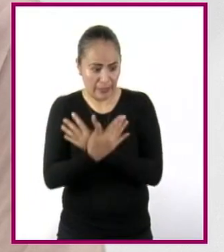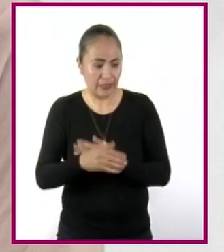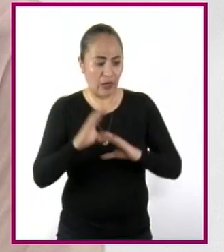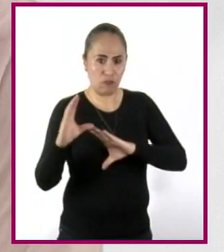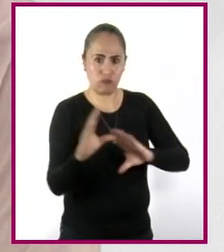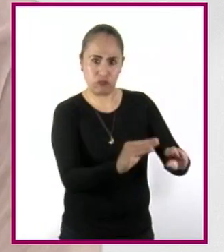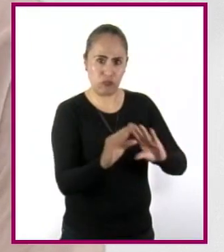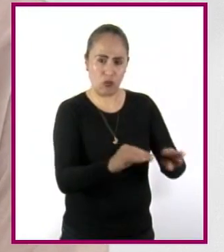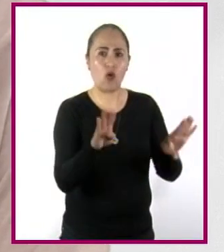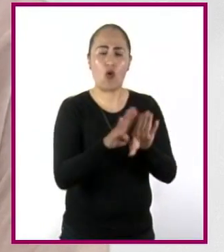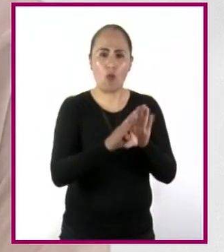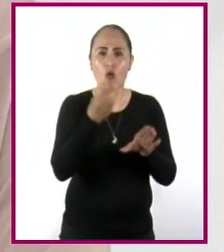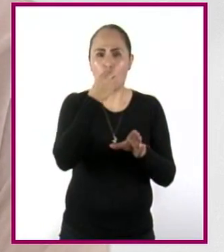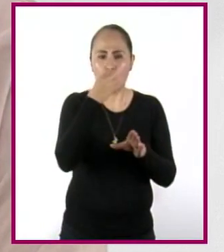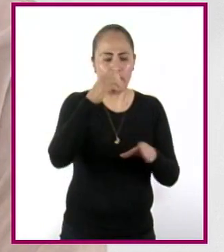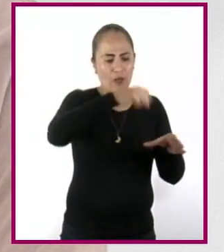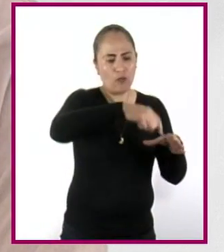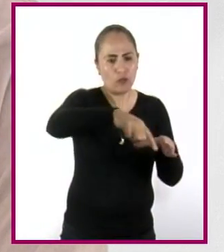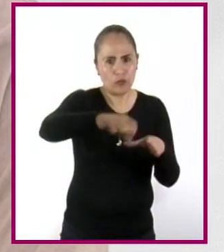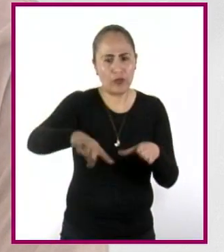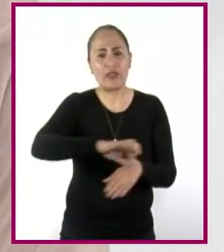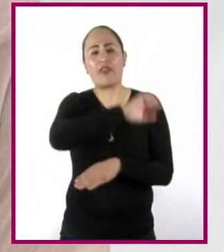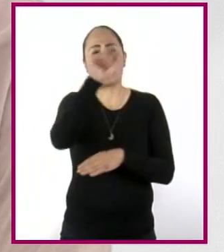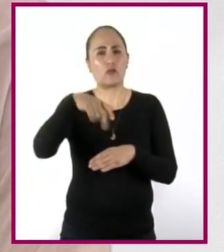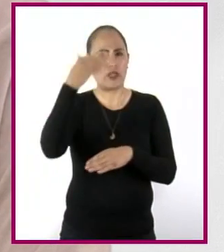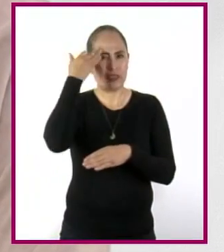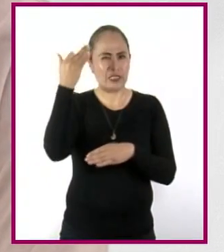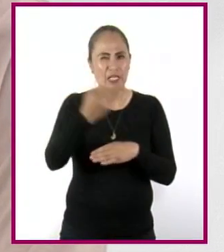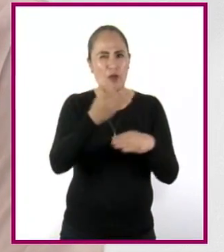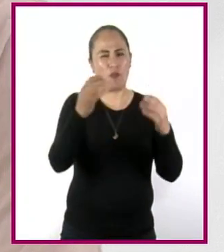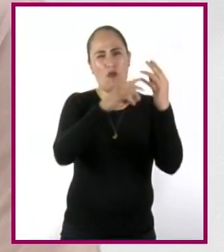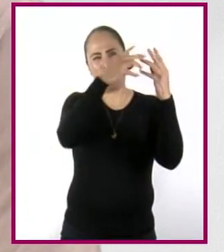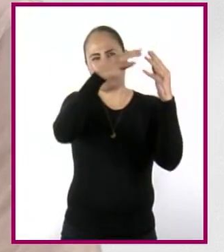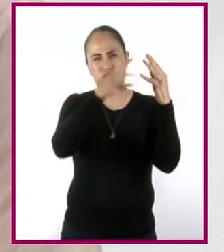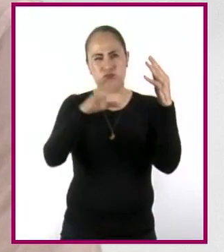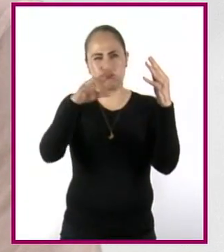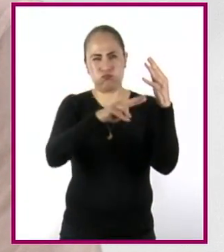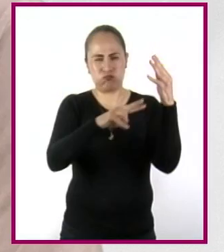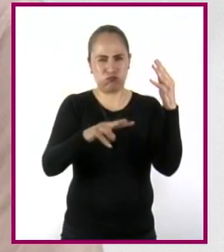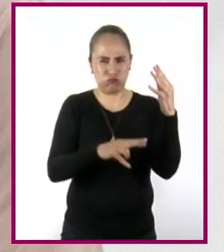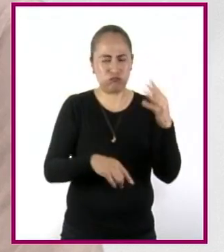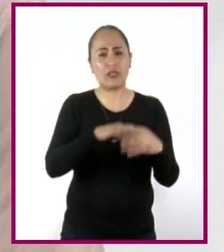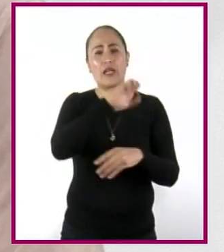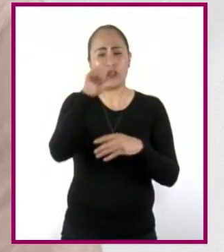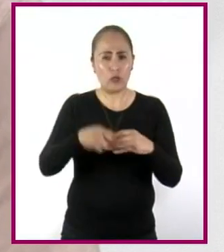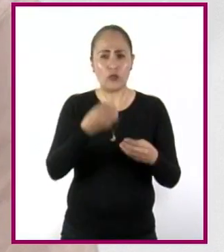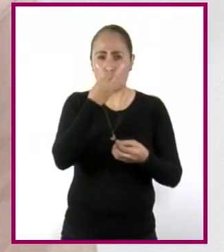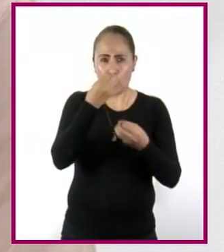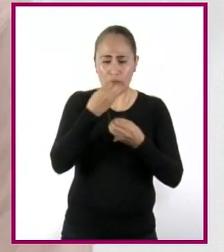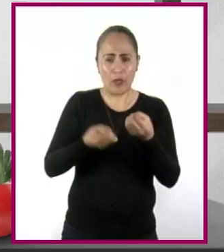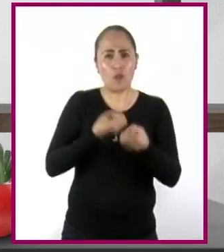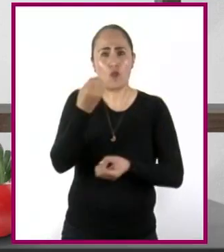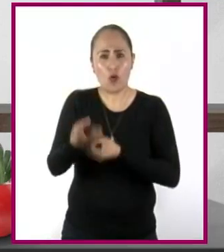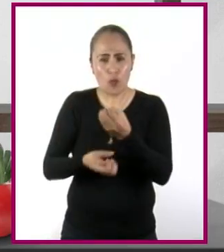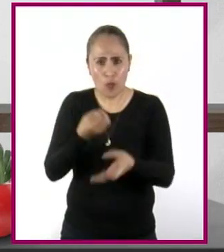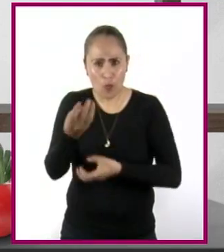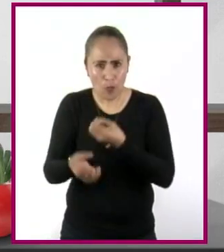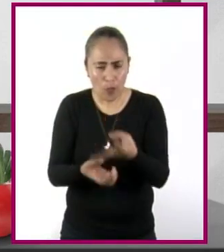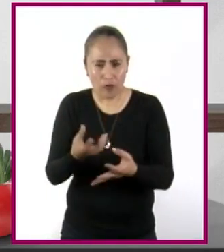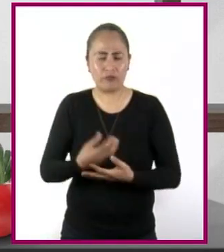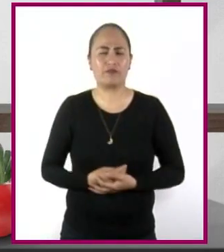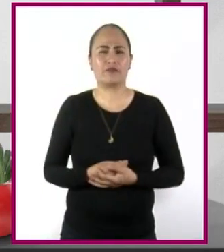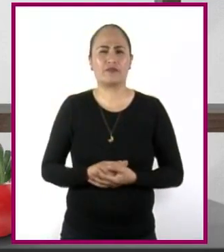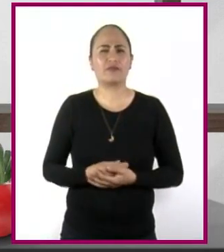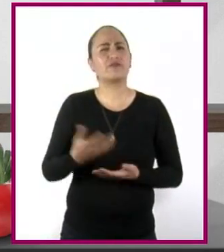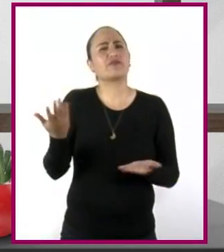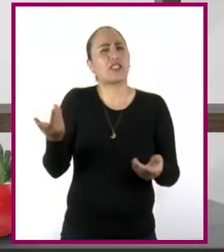propia comida. En otoño, los hombres blancos decidieron hacer una celebración y compartir los alimentos con sus maestros. ¿Qué pasaba